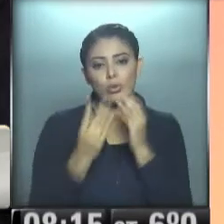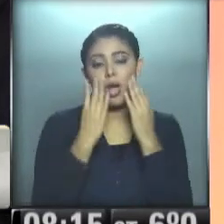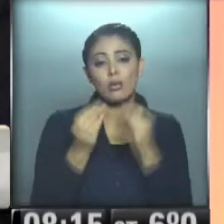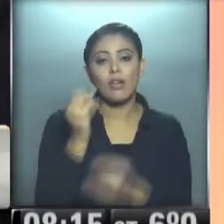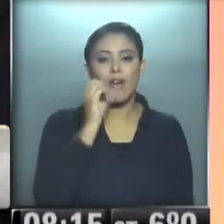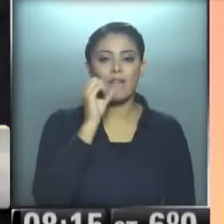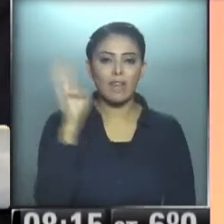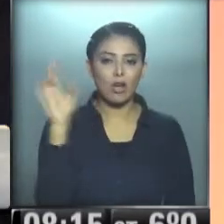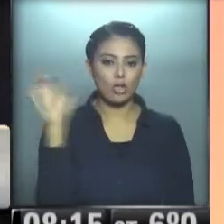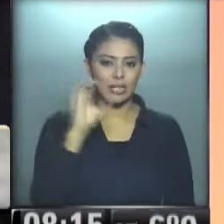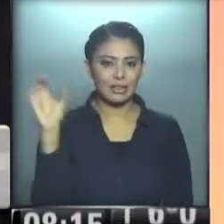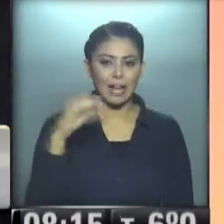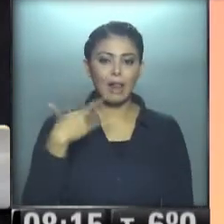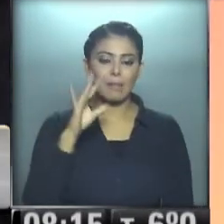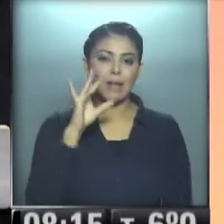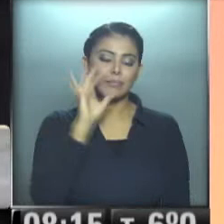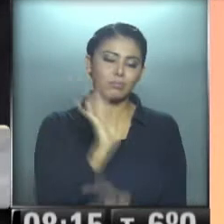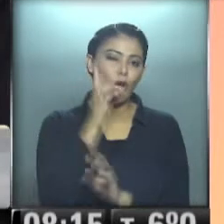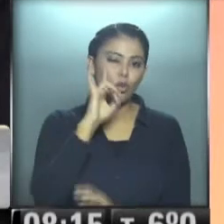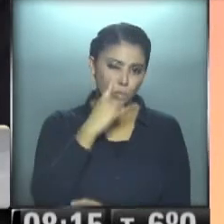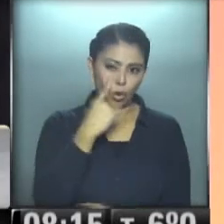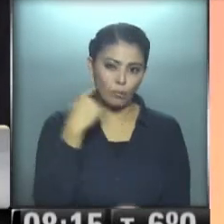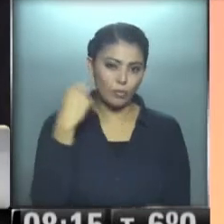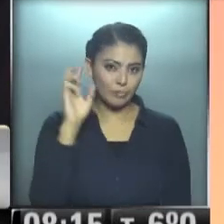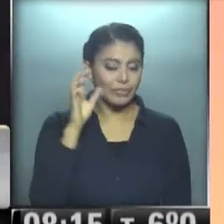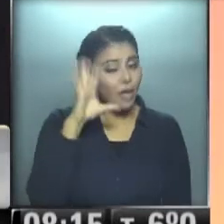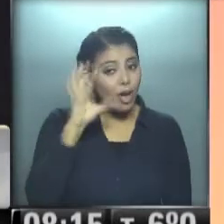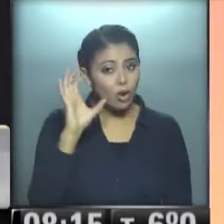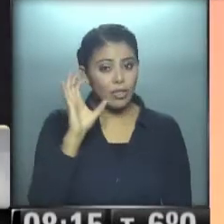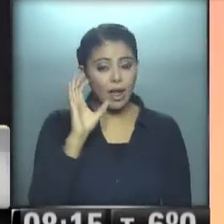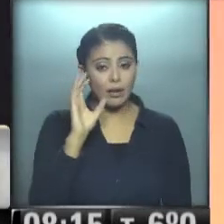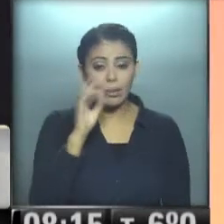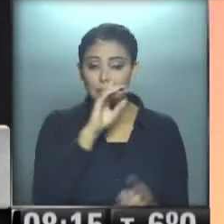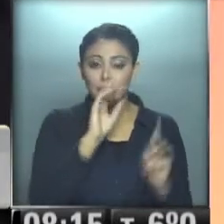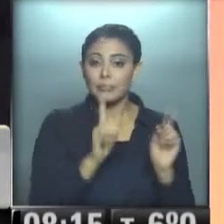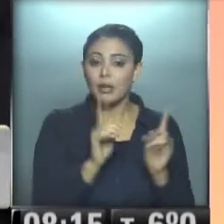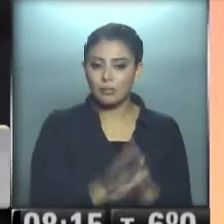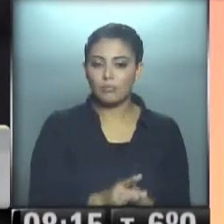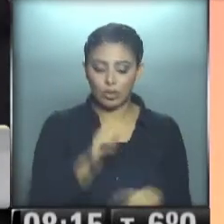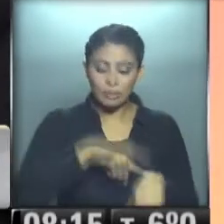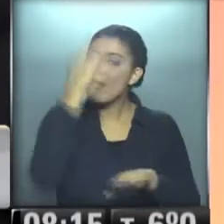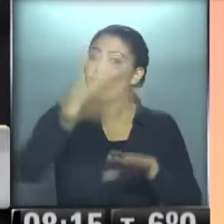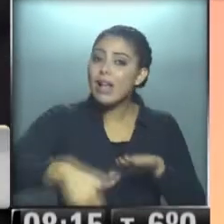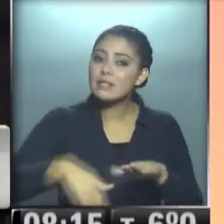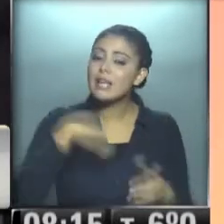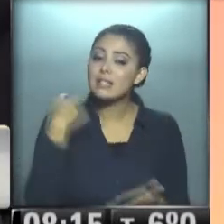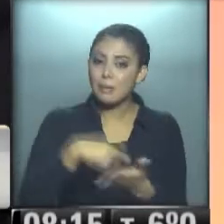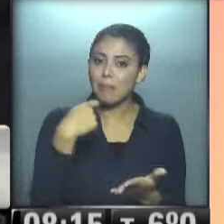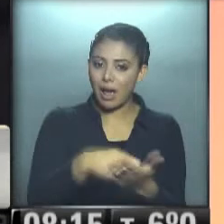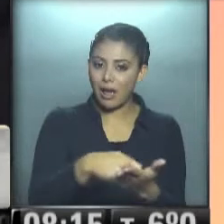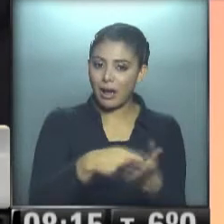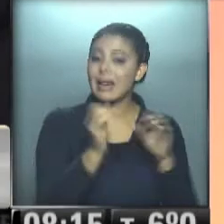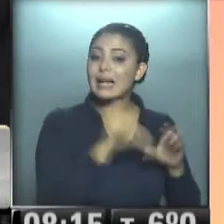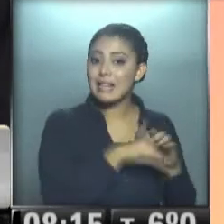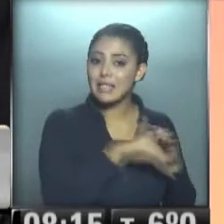central tener una posición más cómoda en liquidez en divisa recordemos que estos estos vencimientos se pagan se siguen pagando con